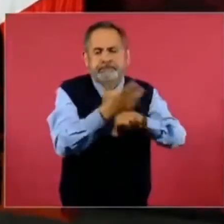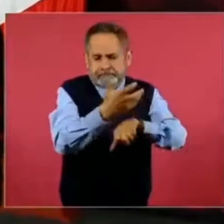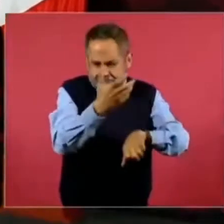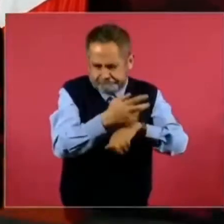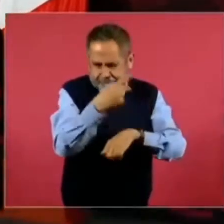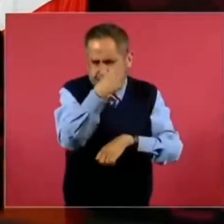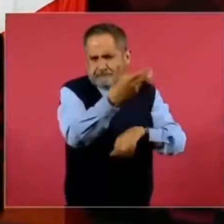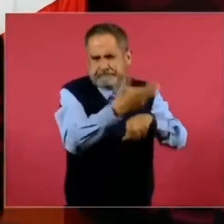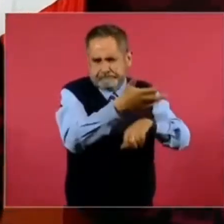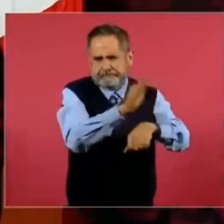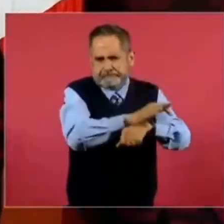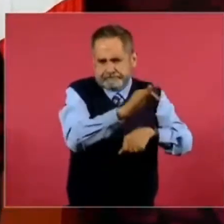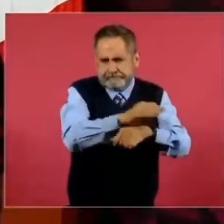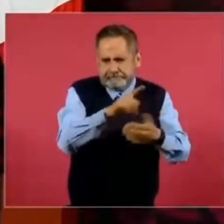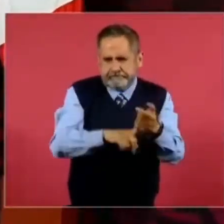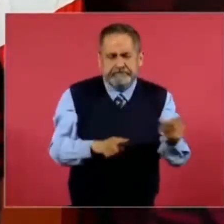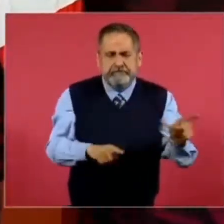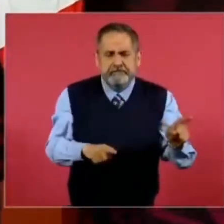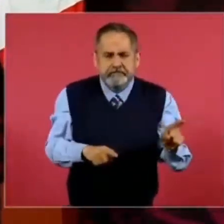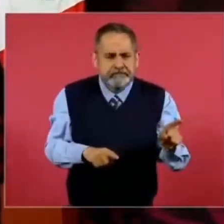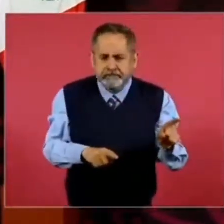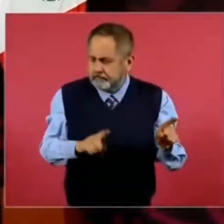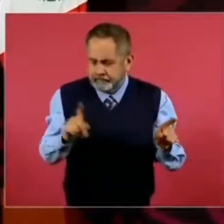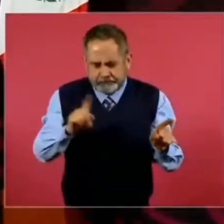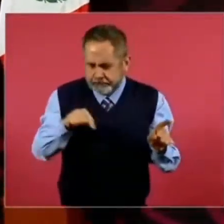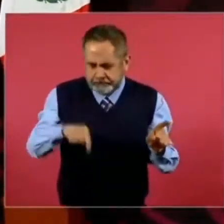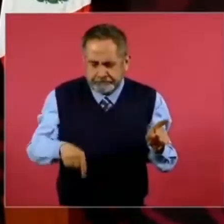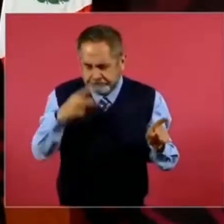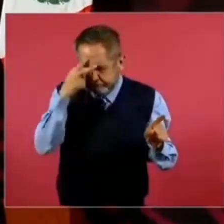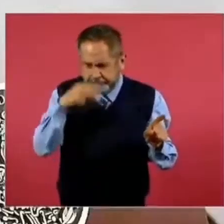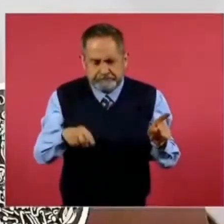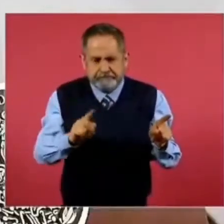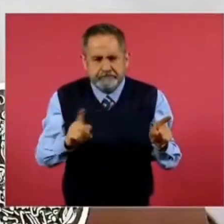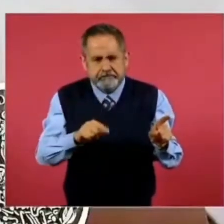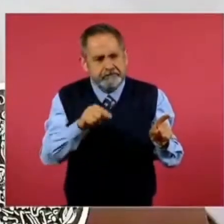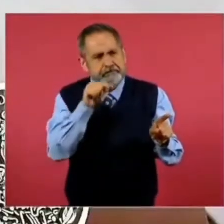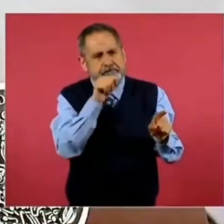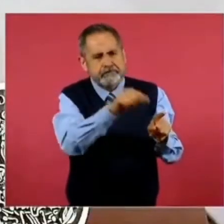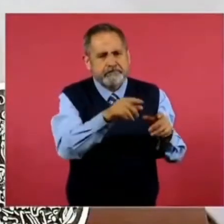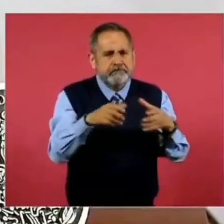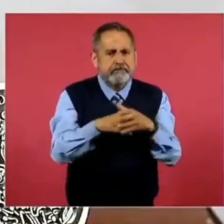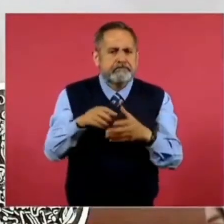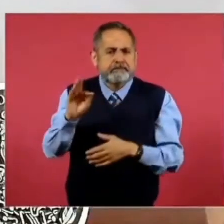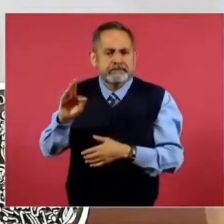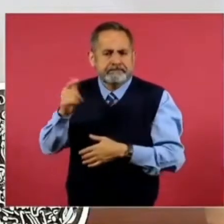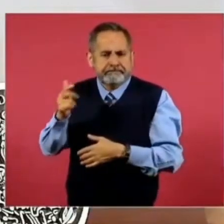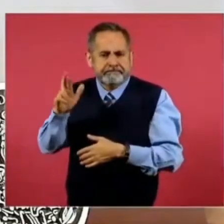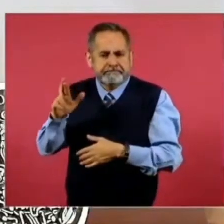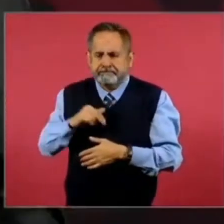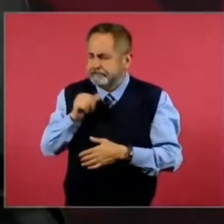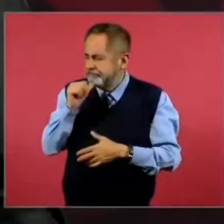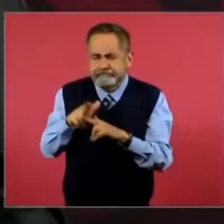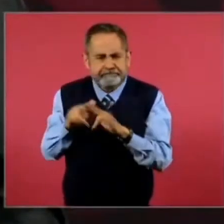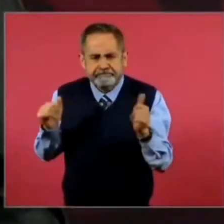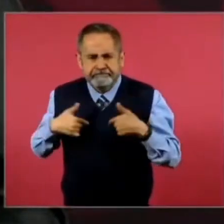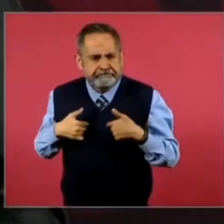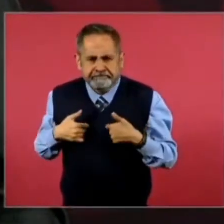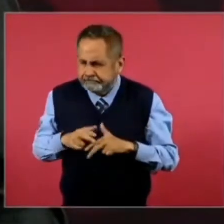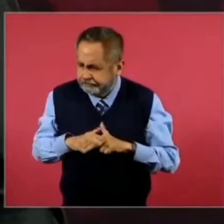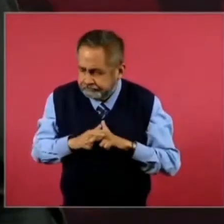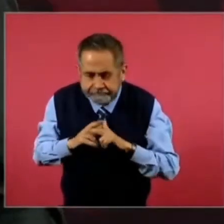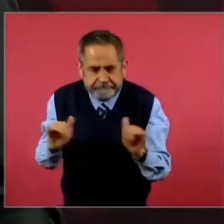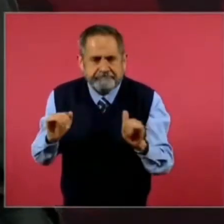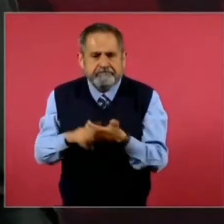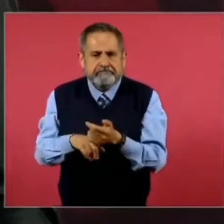estadounidenses, no participó la fiscalía, ni siquiera